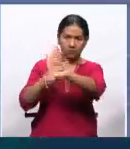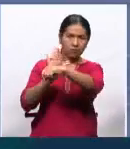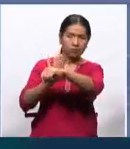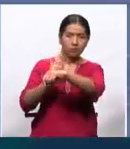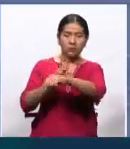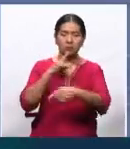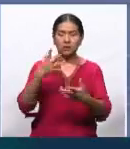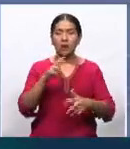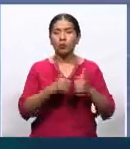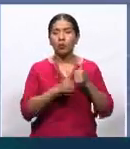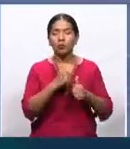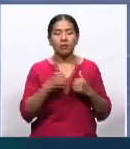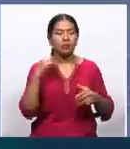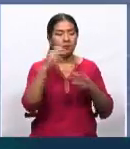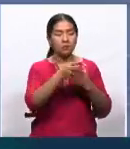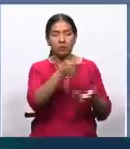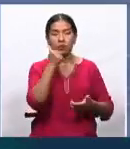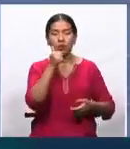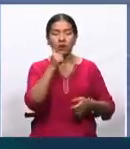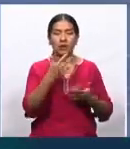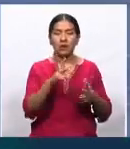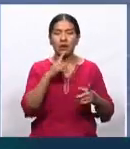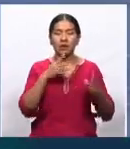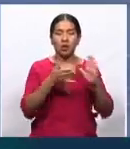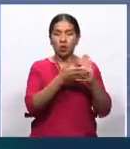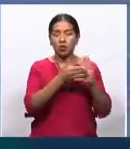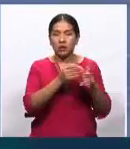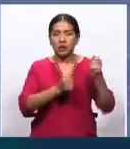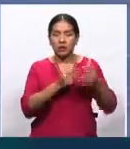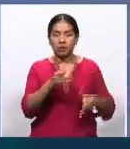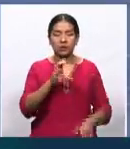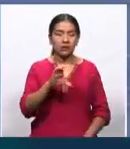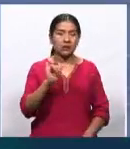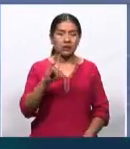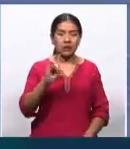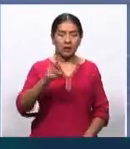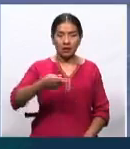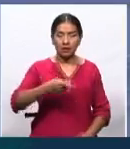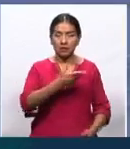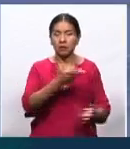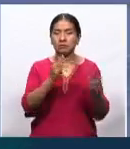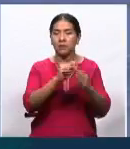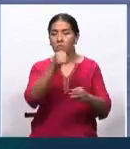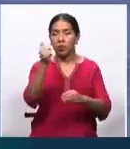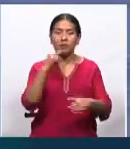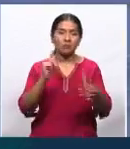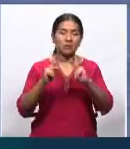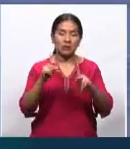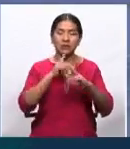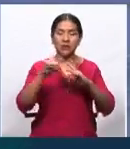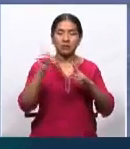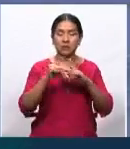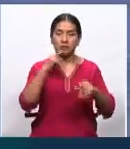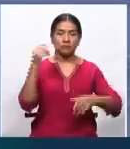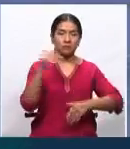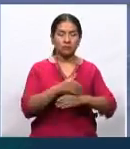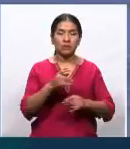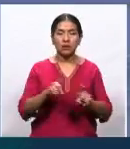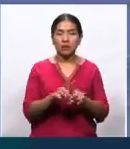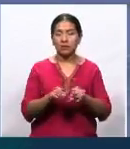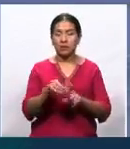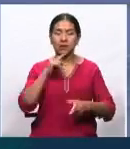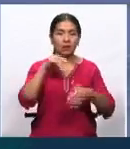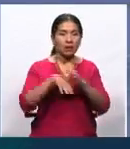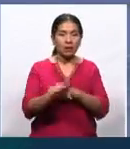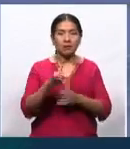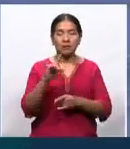que ha sufrido nuestra ejecutiva, Felipa Ayala, también la CIDH y otros organismos internacionales que sepan también cómo se está